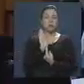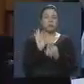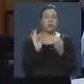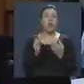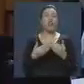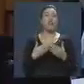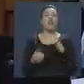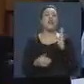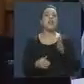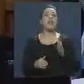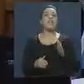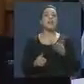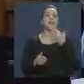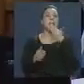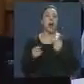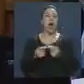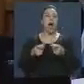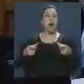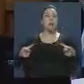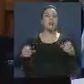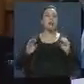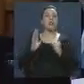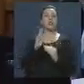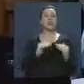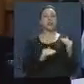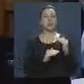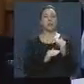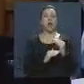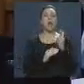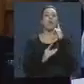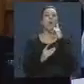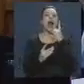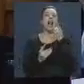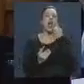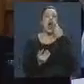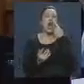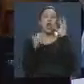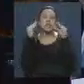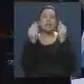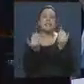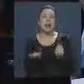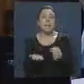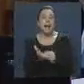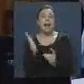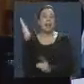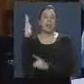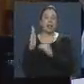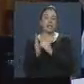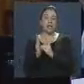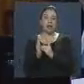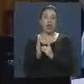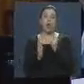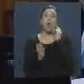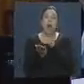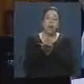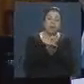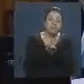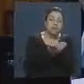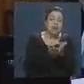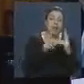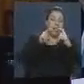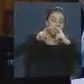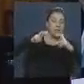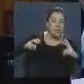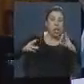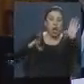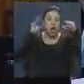hacia dónde debe crecer la educación superior en Chile, qué áreas del conocimiento necesitan más desarrollo, qué áreas del conocimiento y la